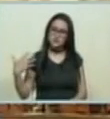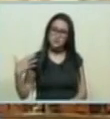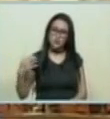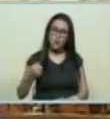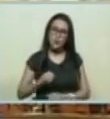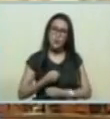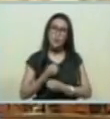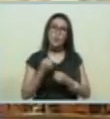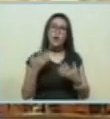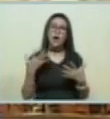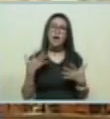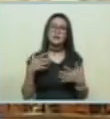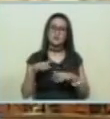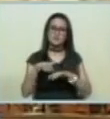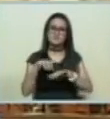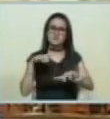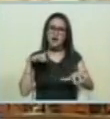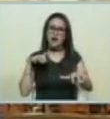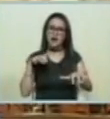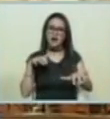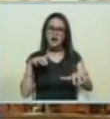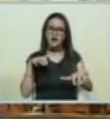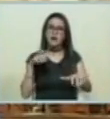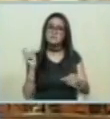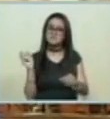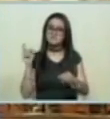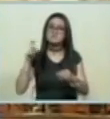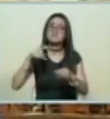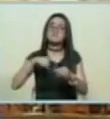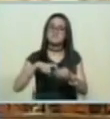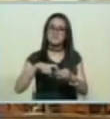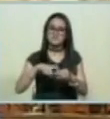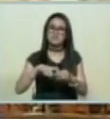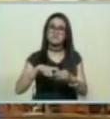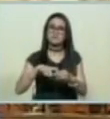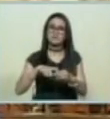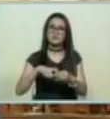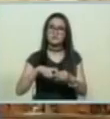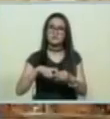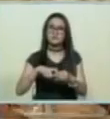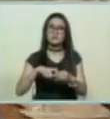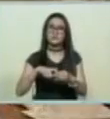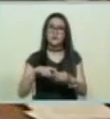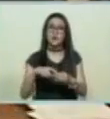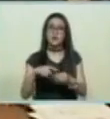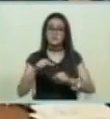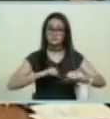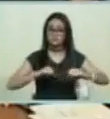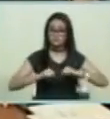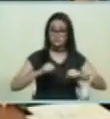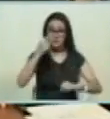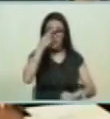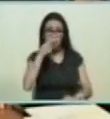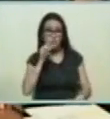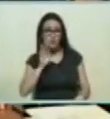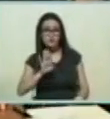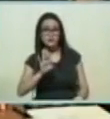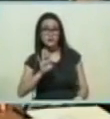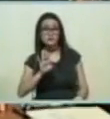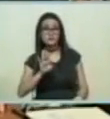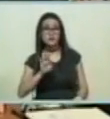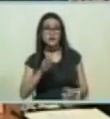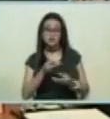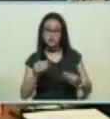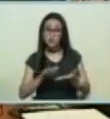millones de compatriotas se incorporan como ente protagónico y activo a la construcción